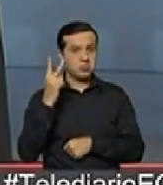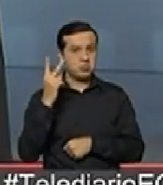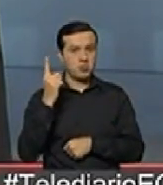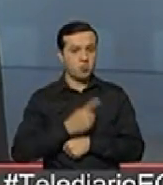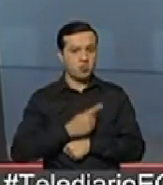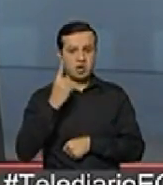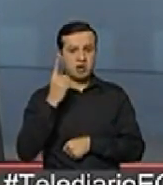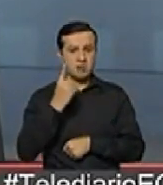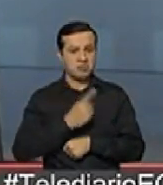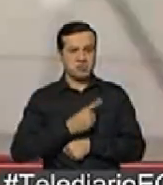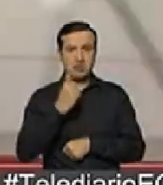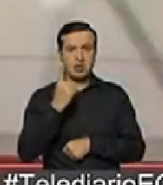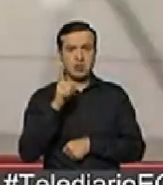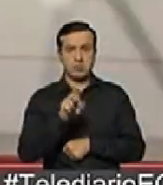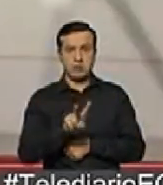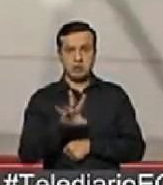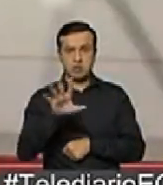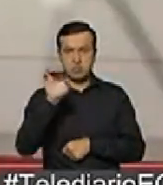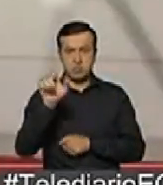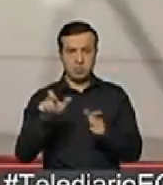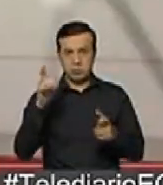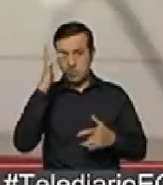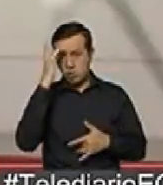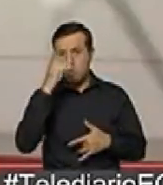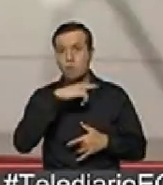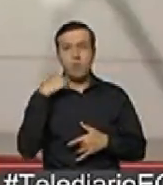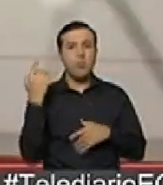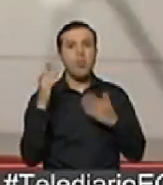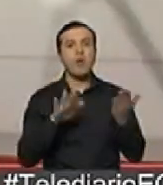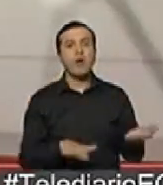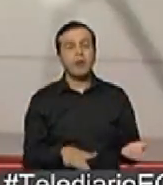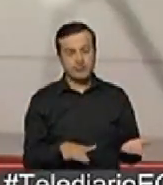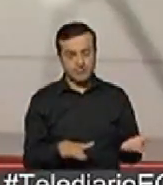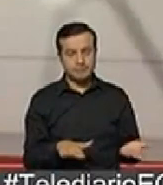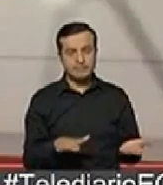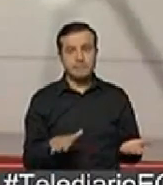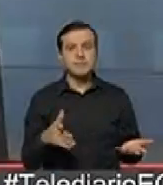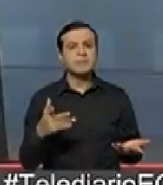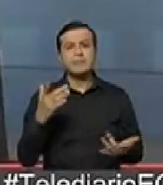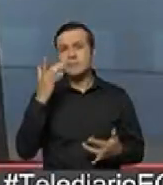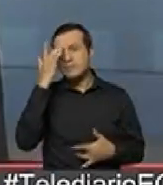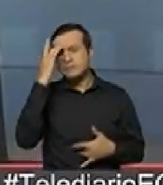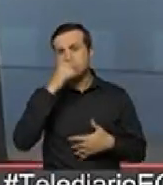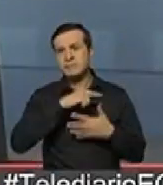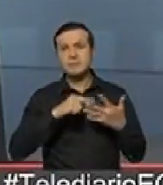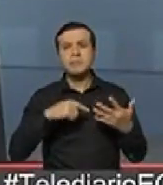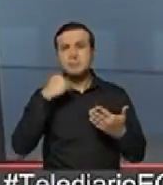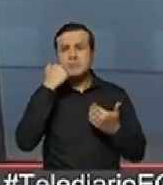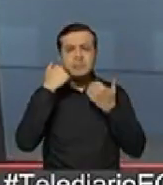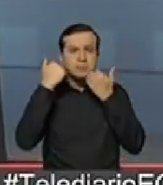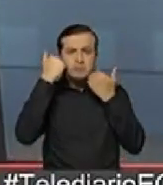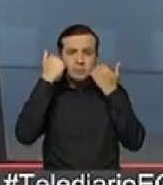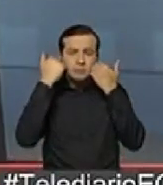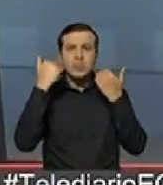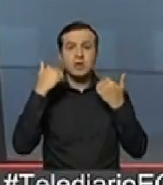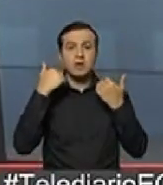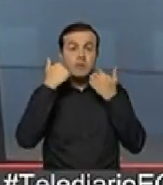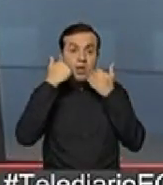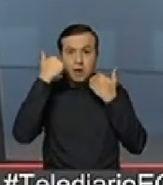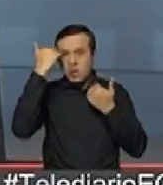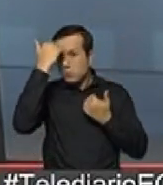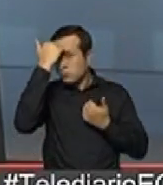en el 25% de los casos, mata. ¿Y cuáles son los síntomas? Los síntomas son fiebre